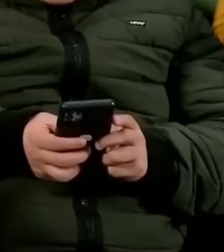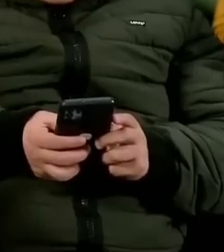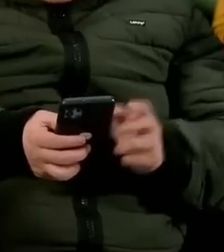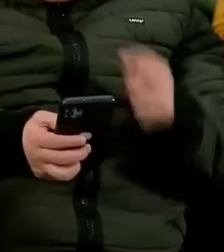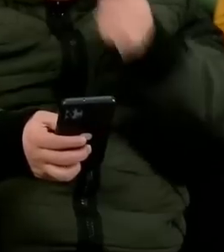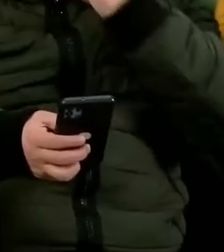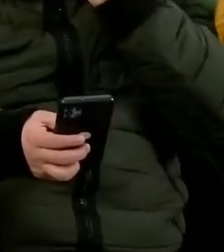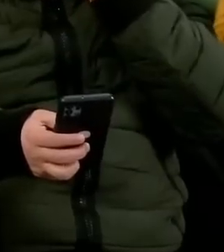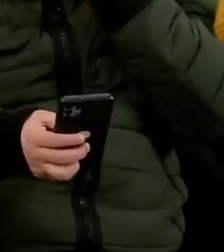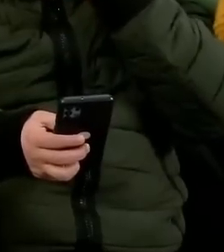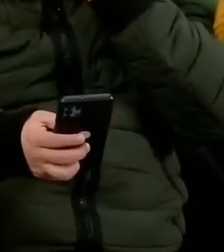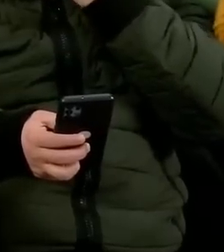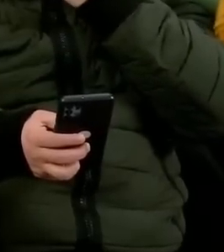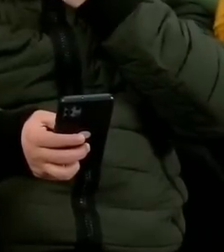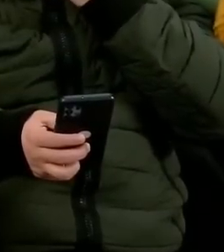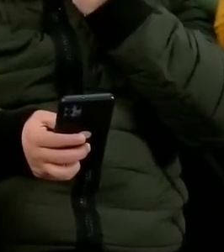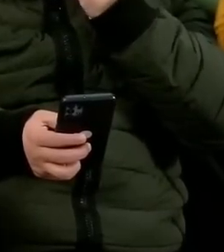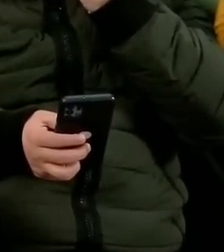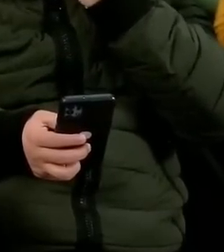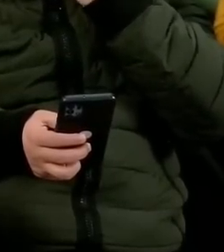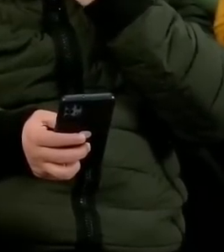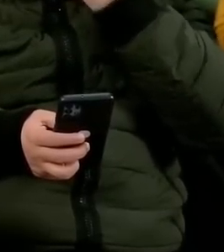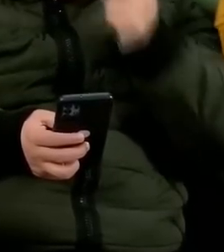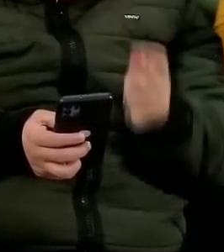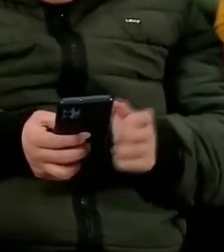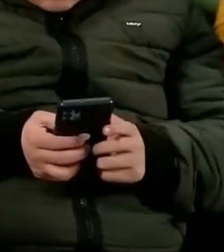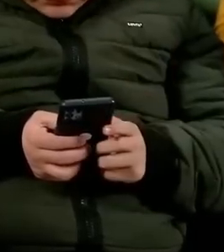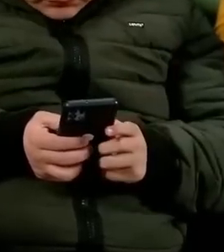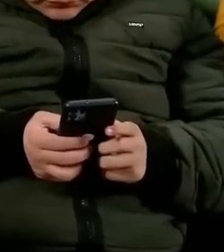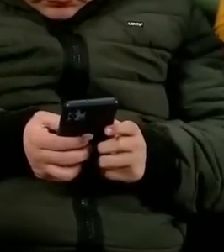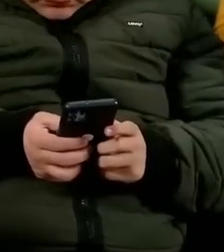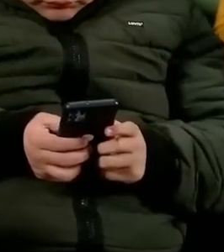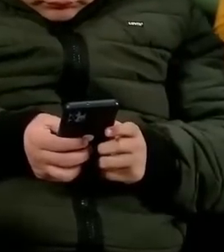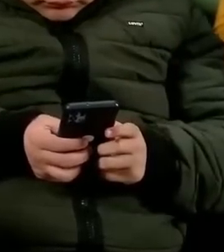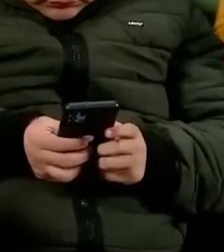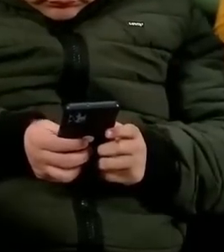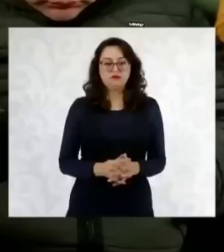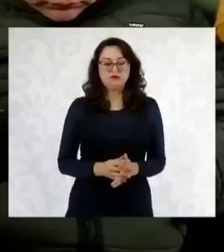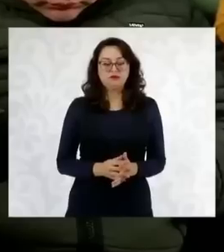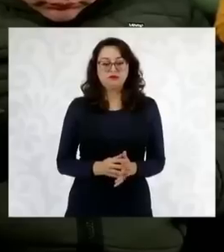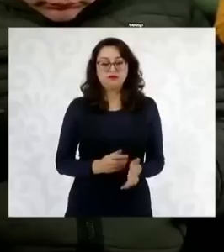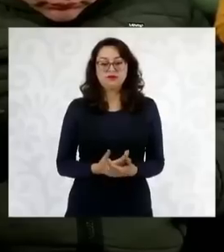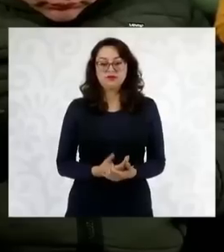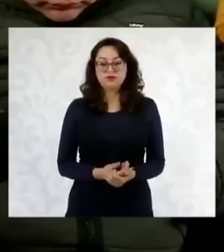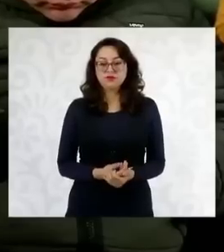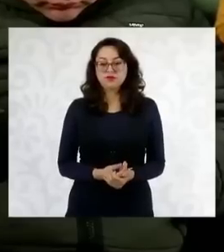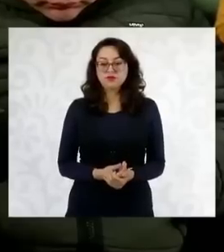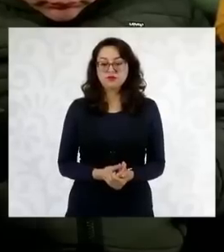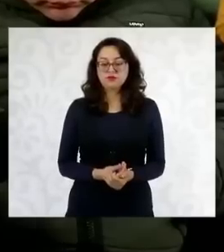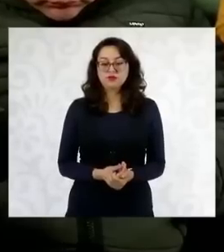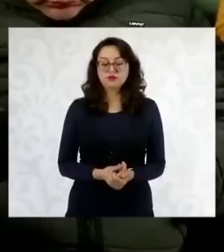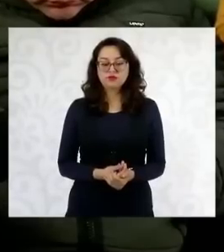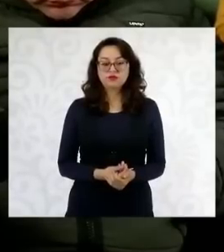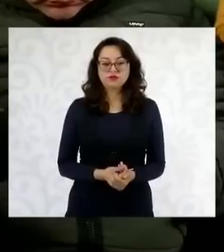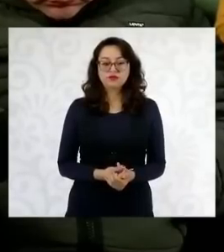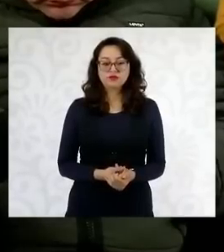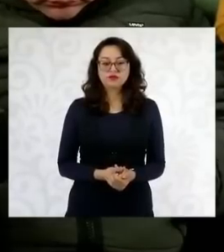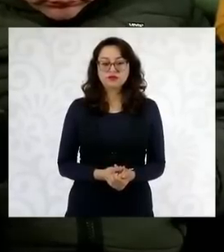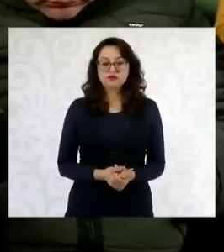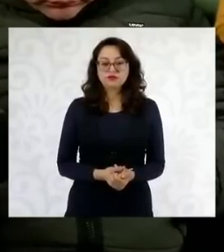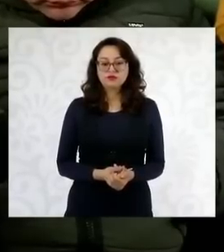de recursos de reclamación e impedimentos contra 4 ministros que ubican en favor del gobierno,